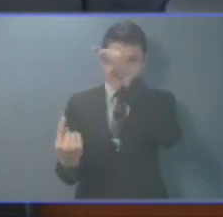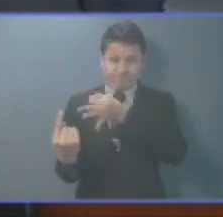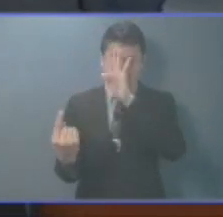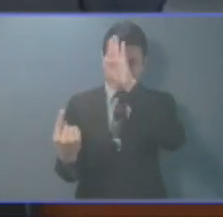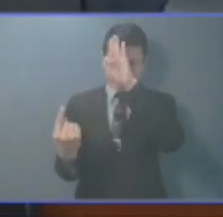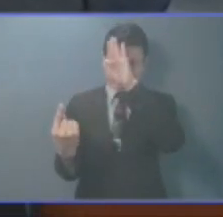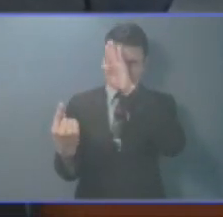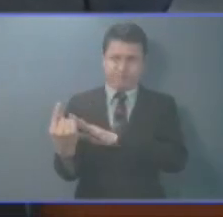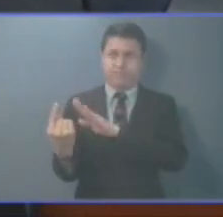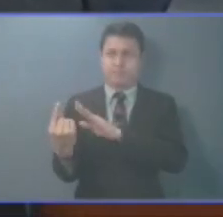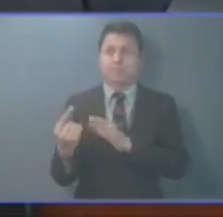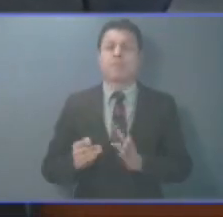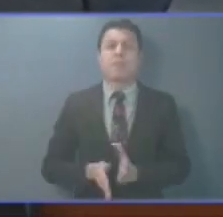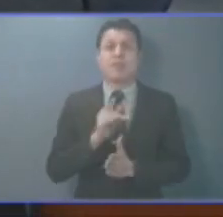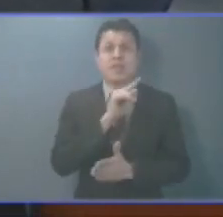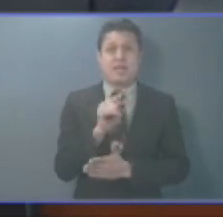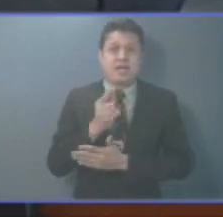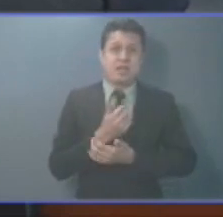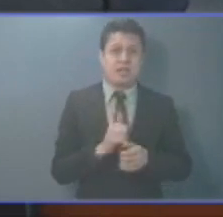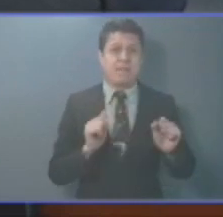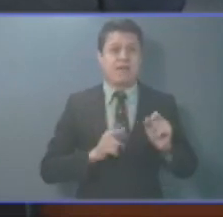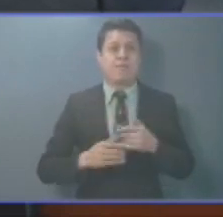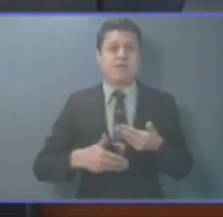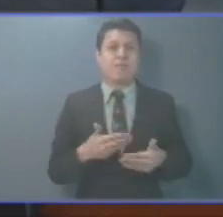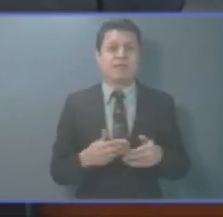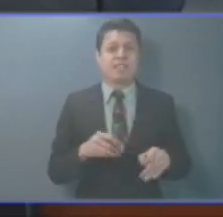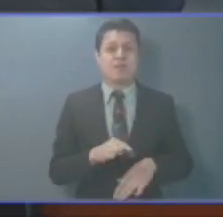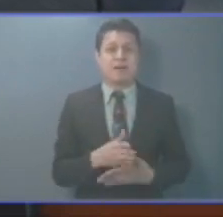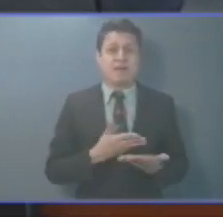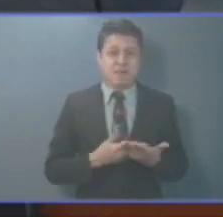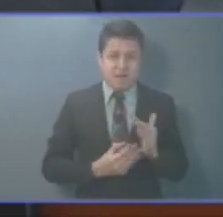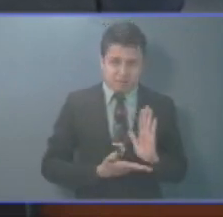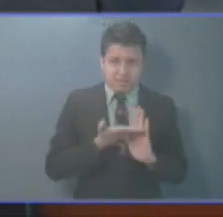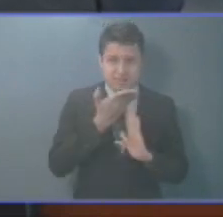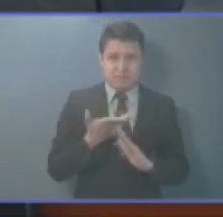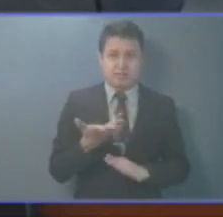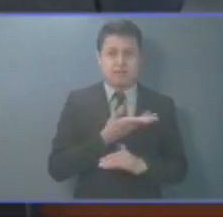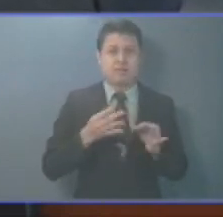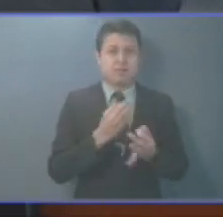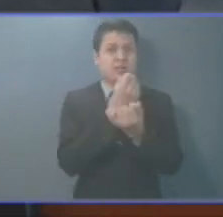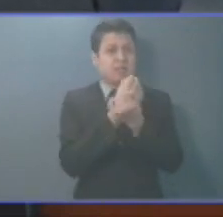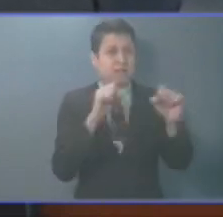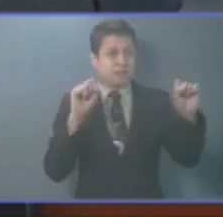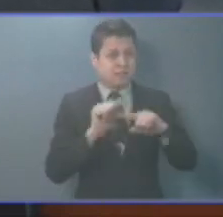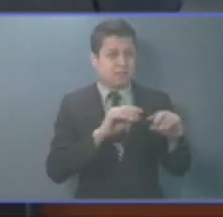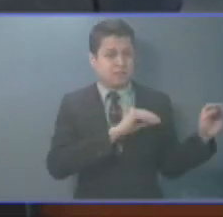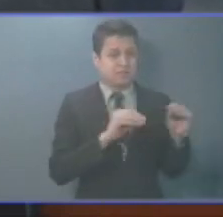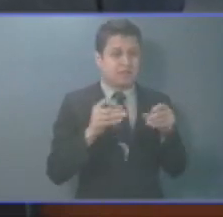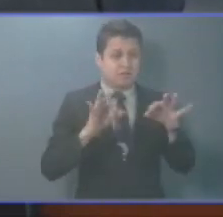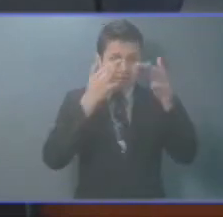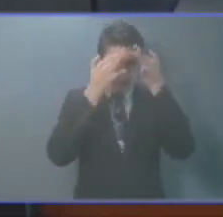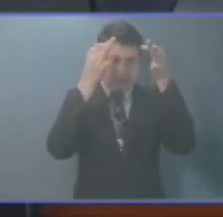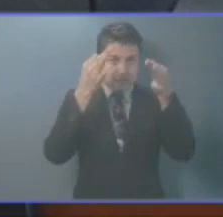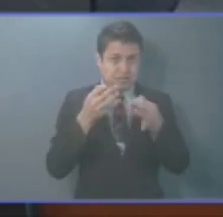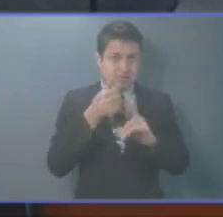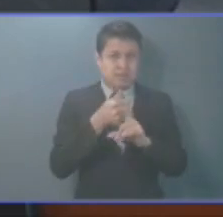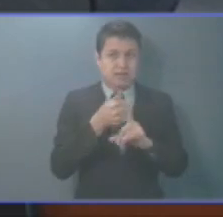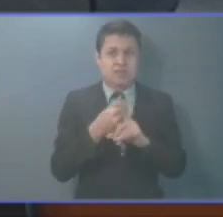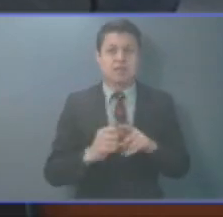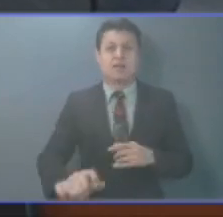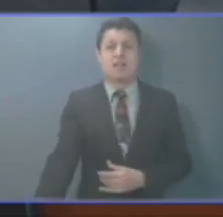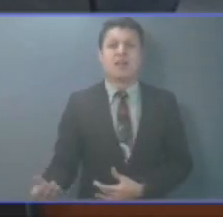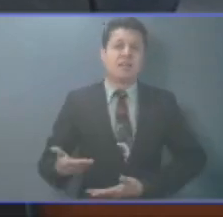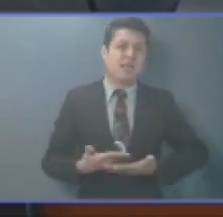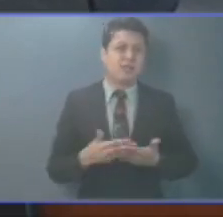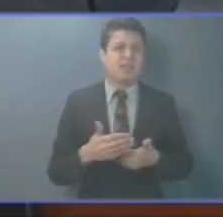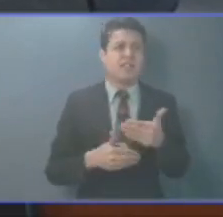inherente, la autonomía individual, el libre desarrollo, incluida la libertad de tomar las propias decisiones y la independencia